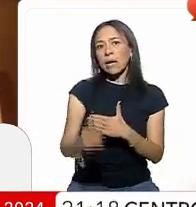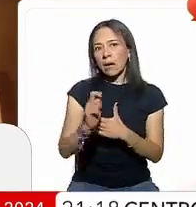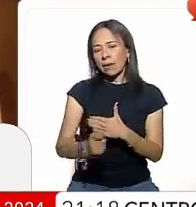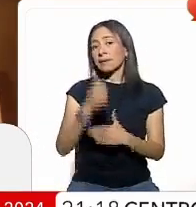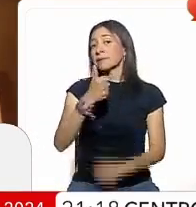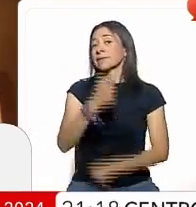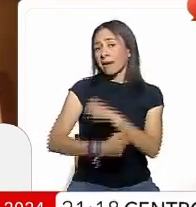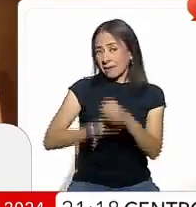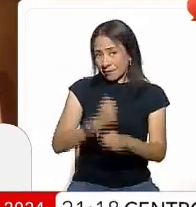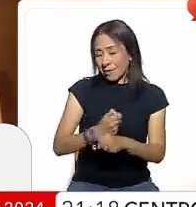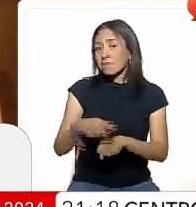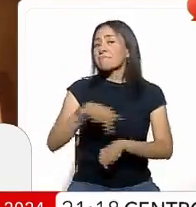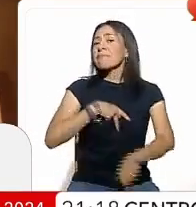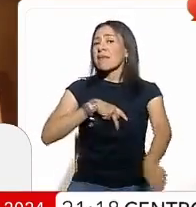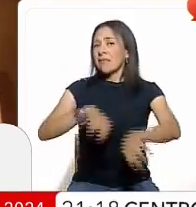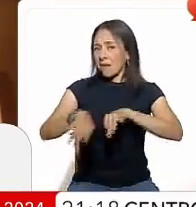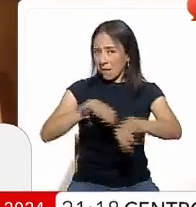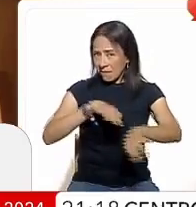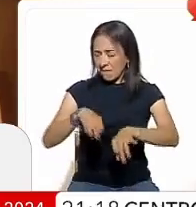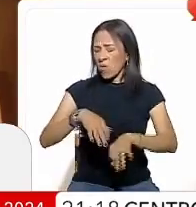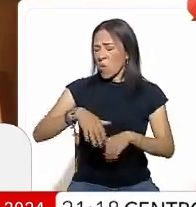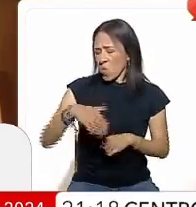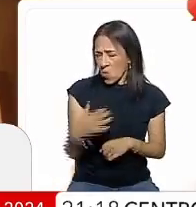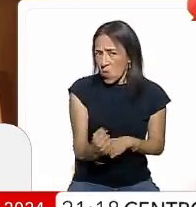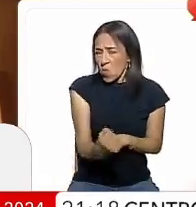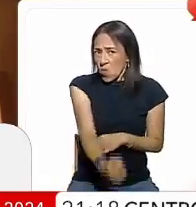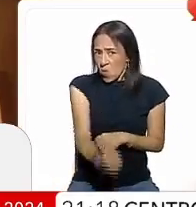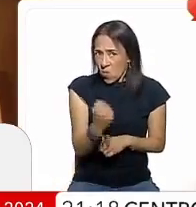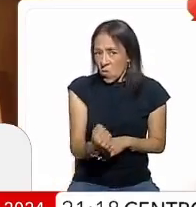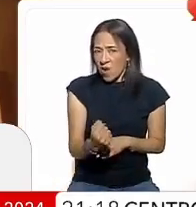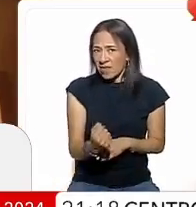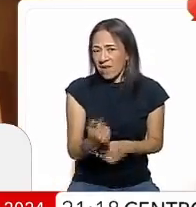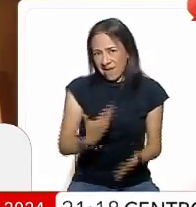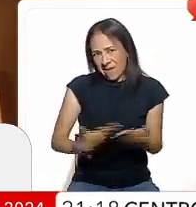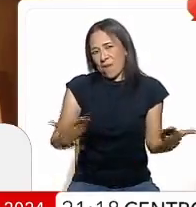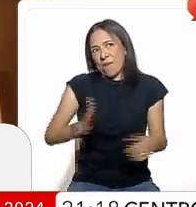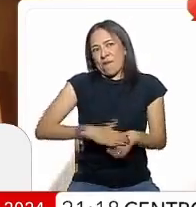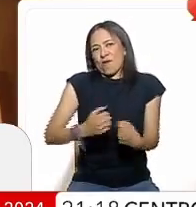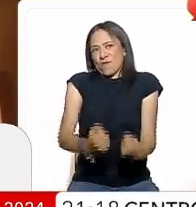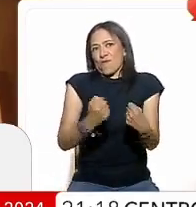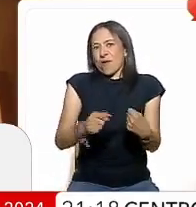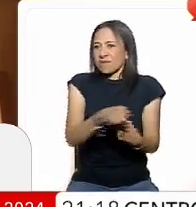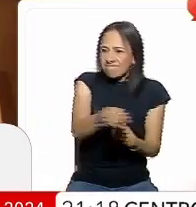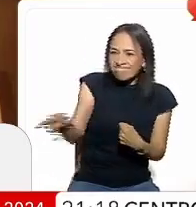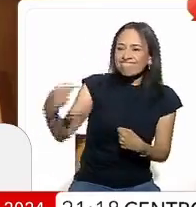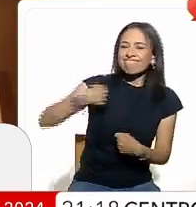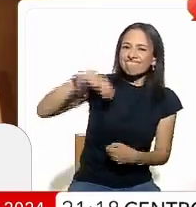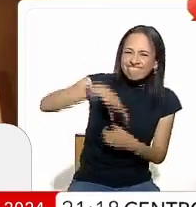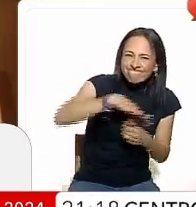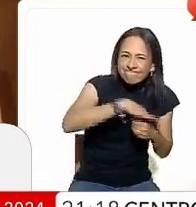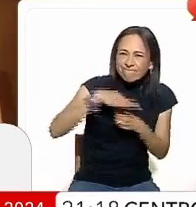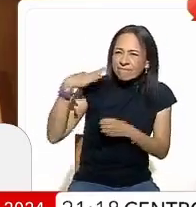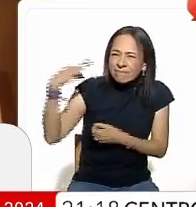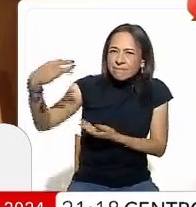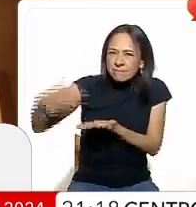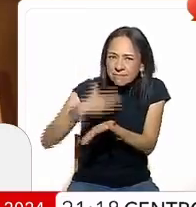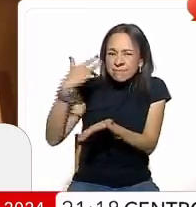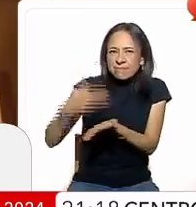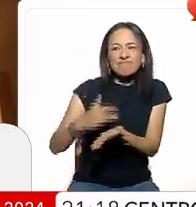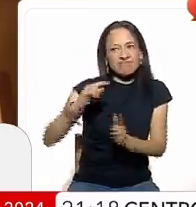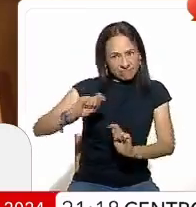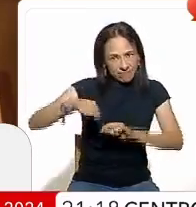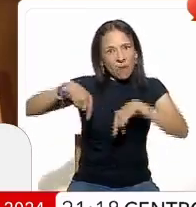intensamente, con más razón. Se lo debo al pueblo de Veracruz, a todos, todos los que me apoyaron,